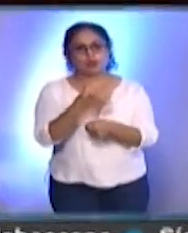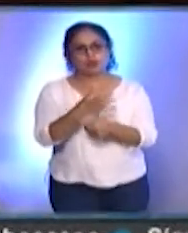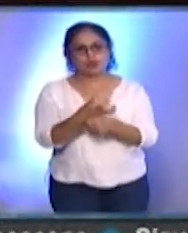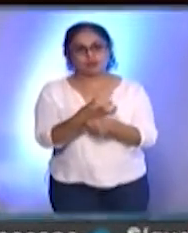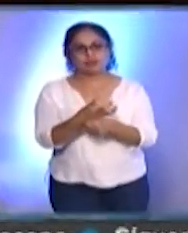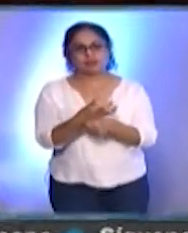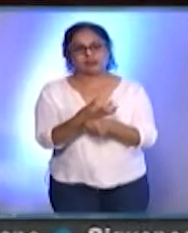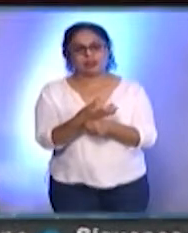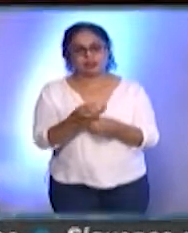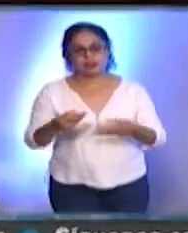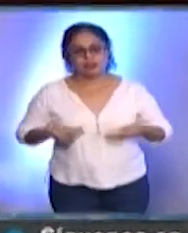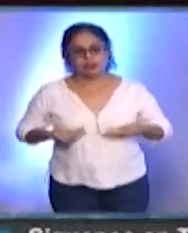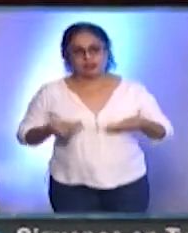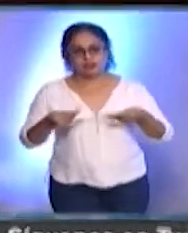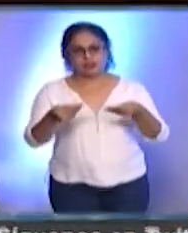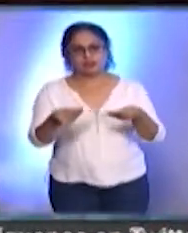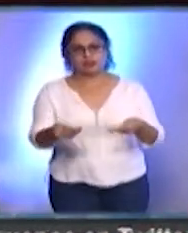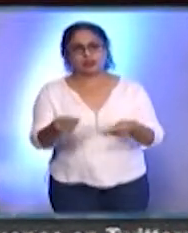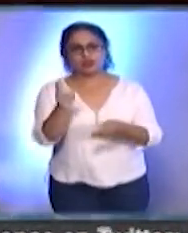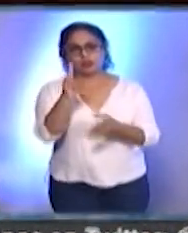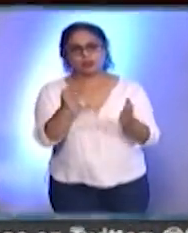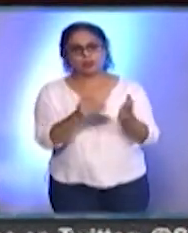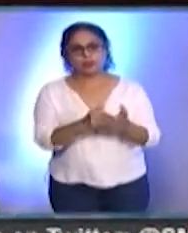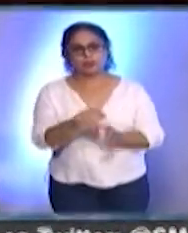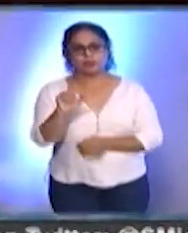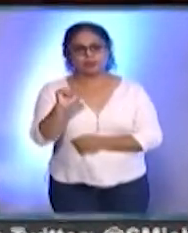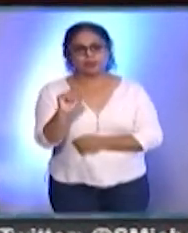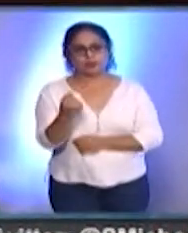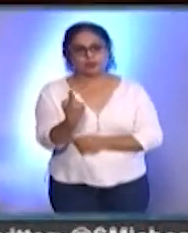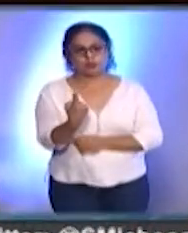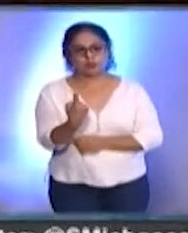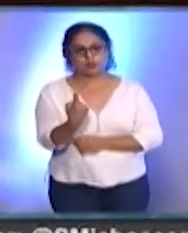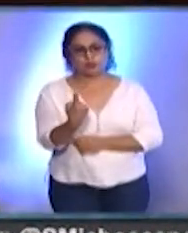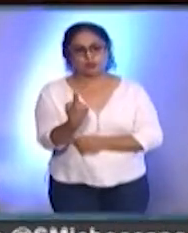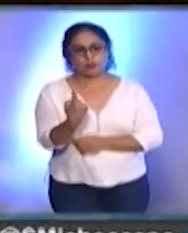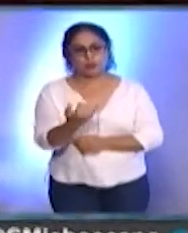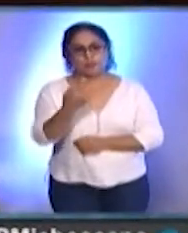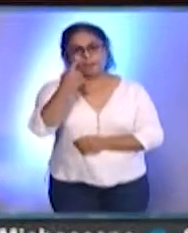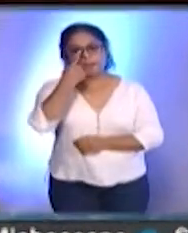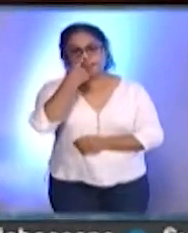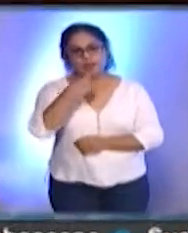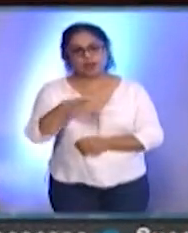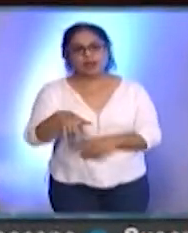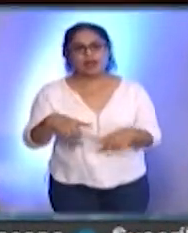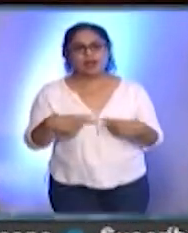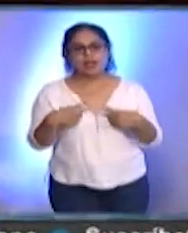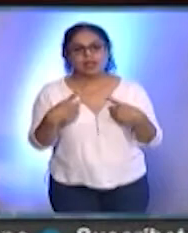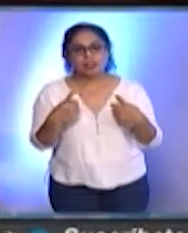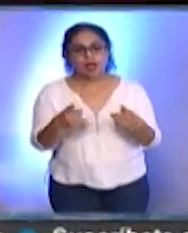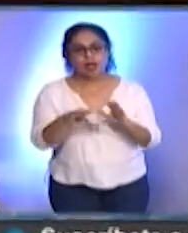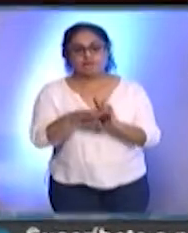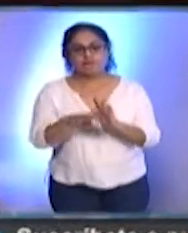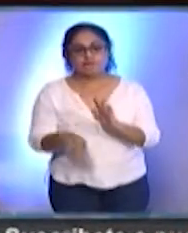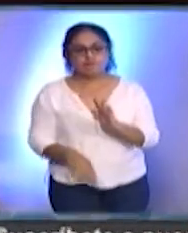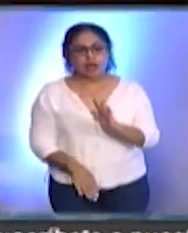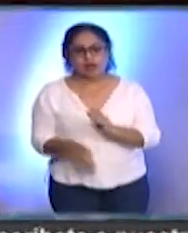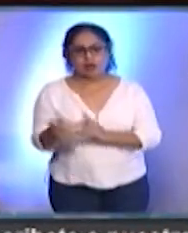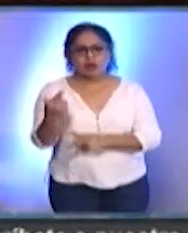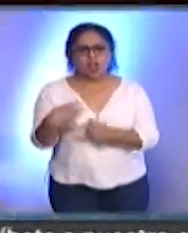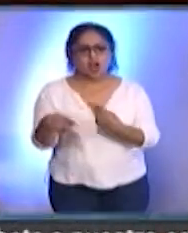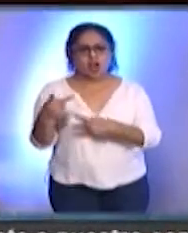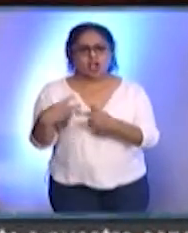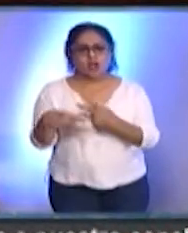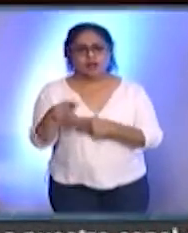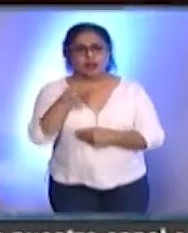ejercicio 2021 y la anuencia para dar de baja a las beneficiarias que no se presenten